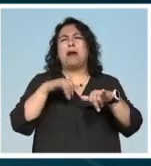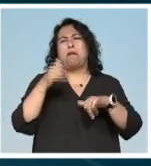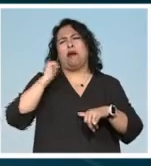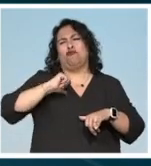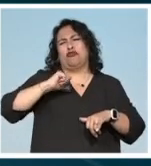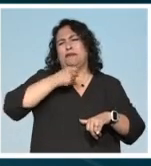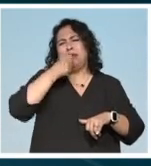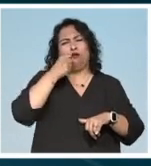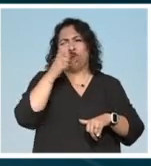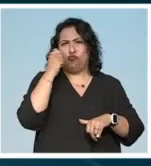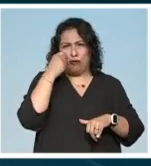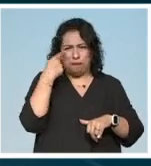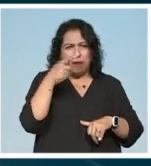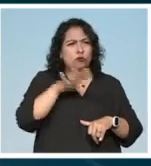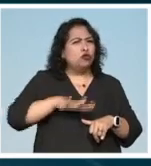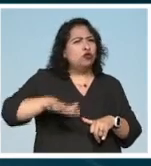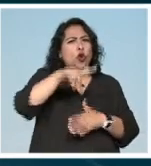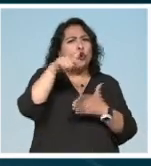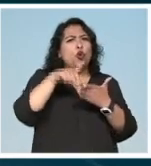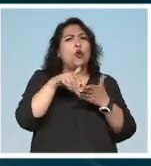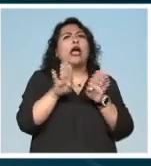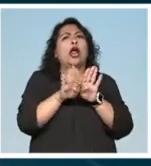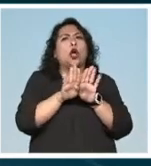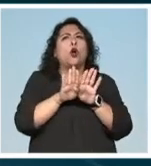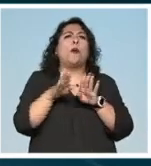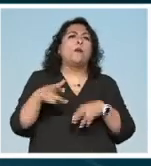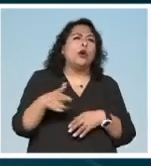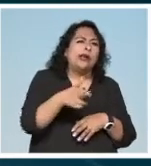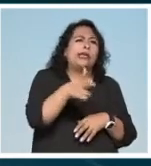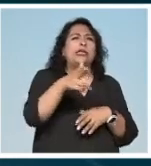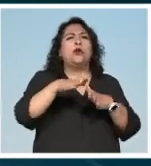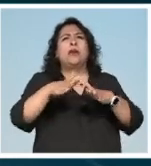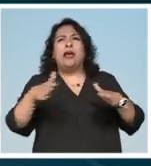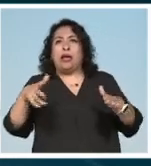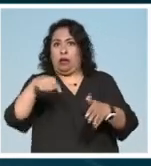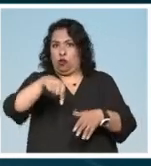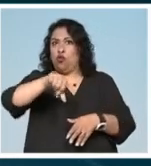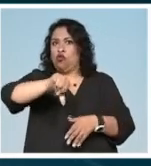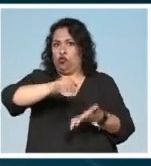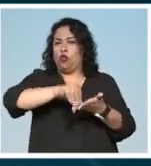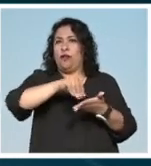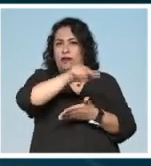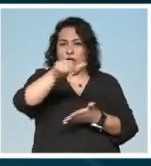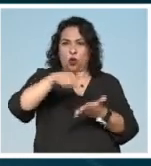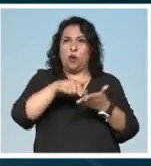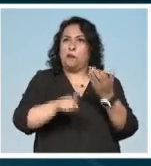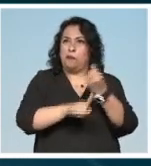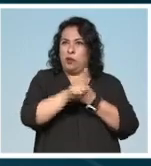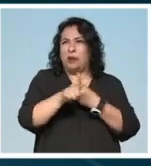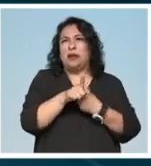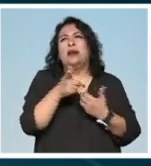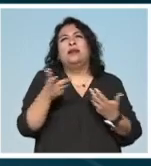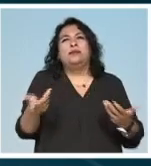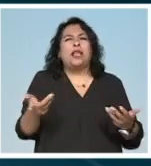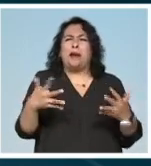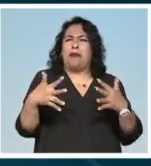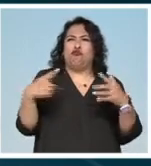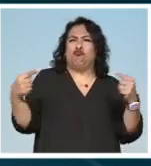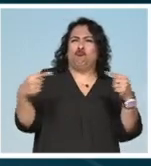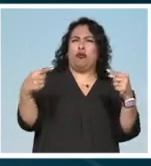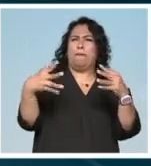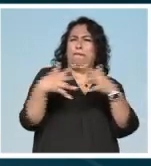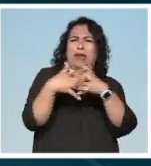la orografía e hidrografía del terreno, donde fue la zona del conflicto, es la zona del conflicto, porque ahora, digo, ya no es un conflicto armado,